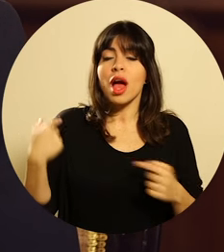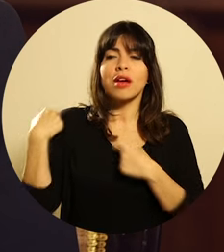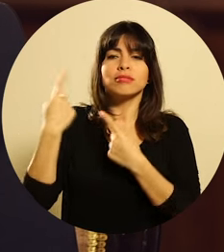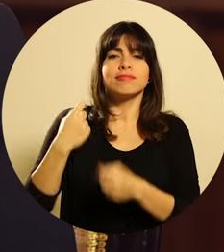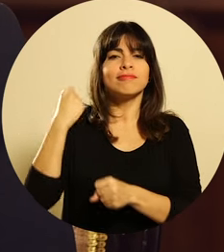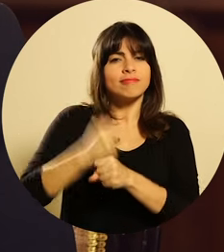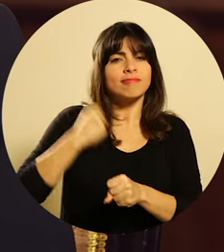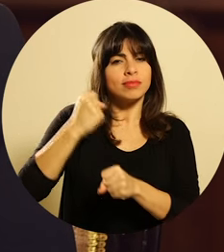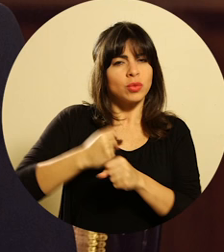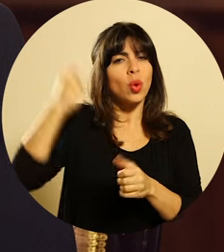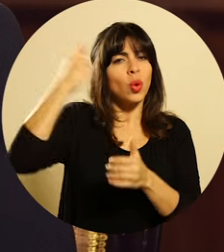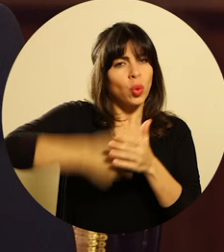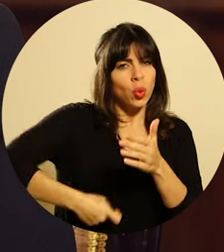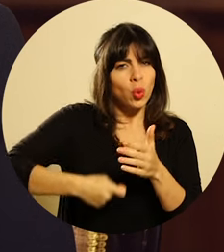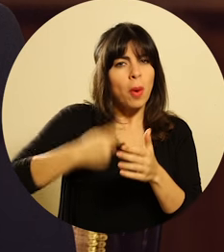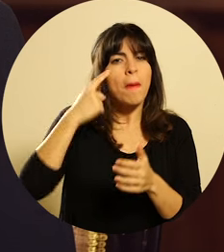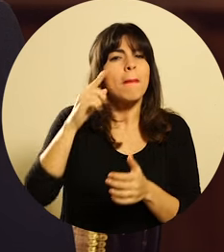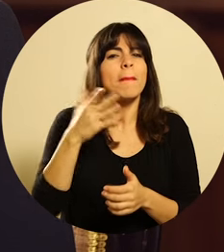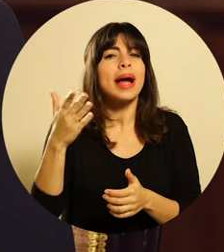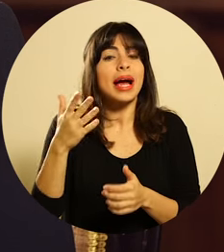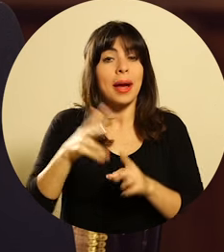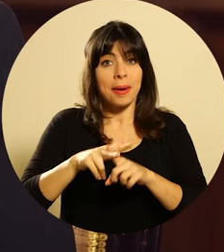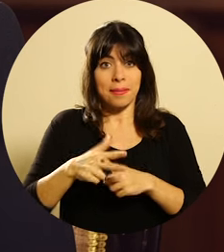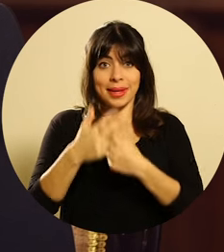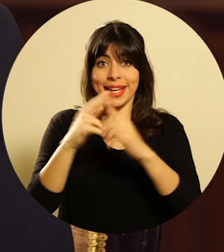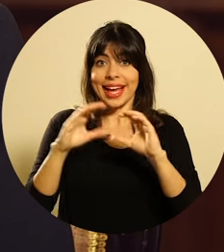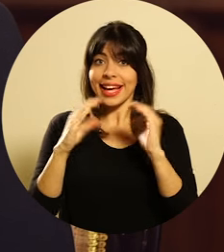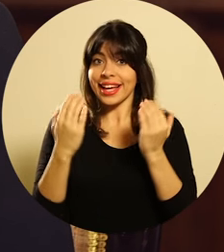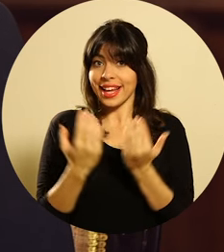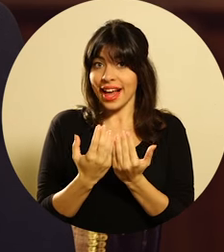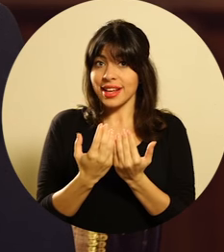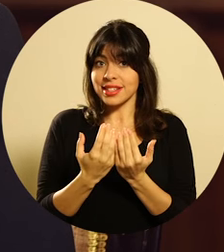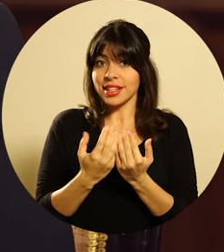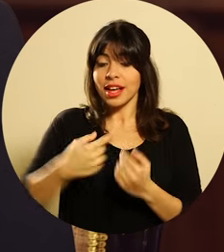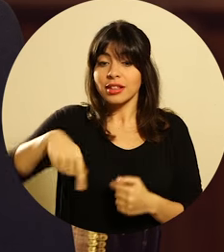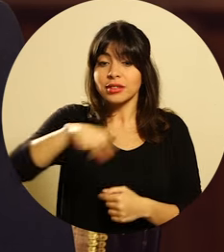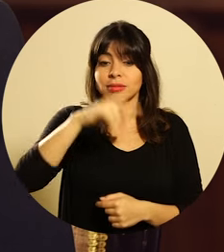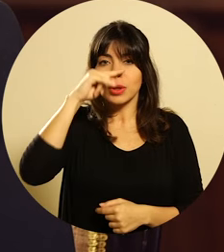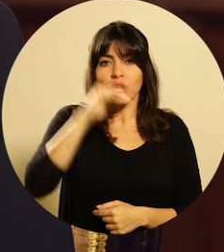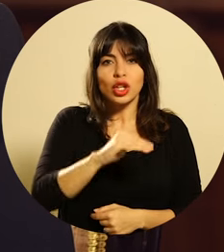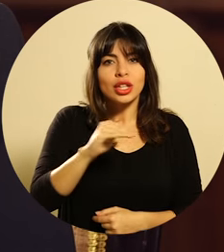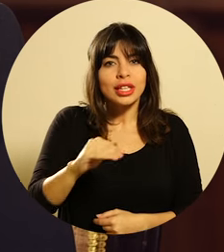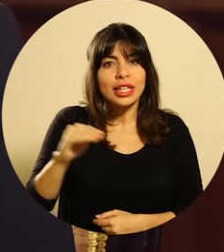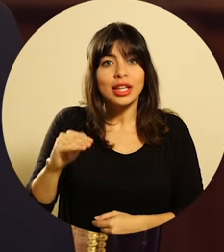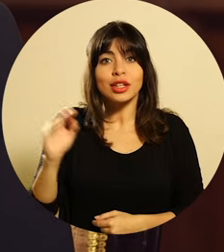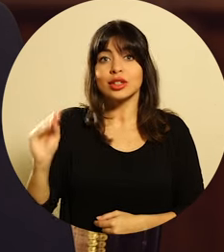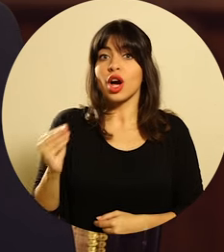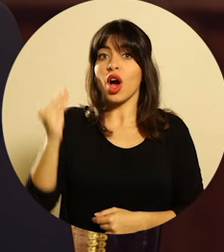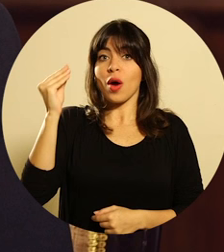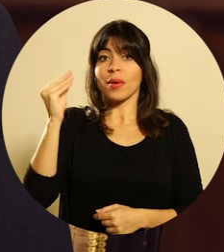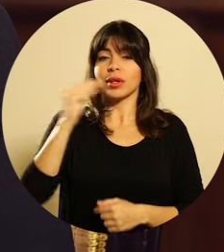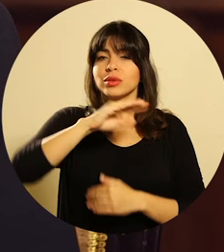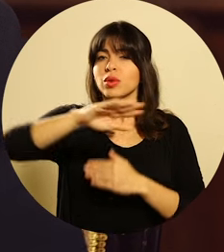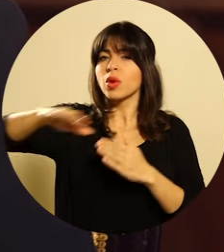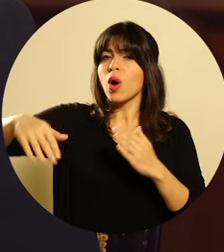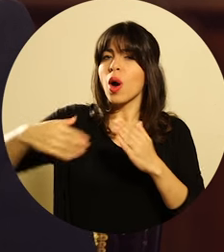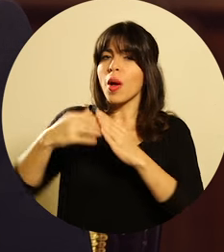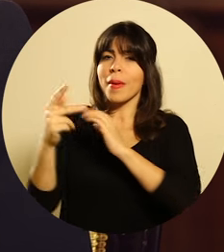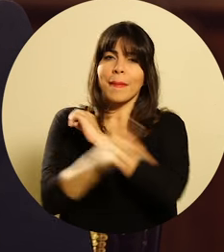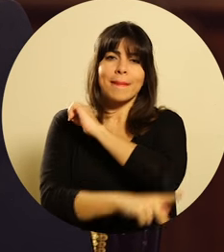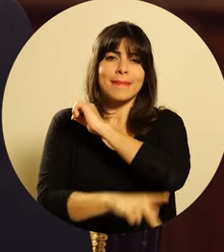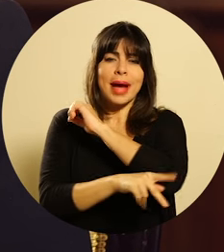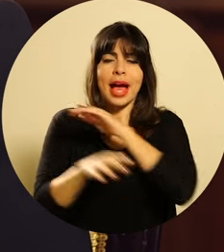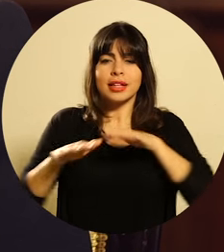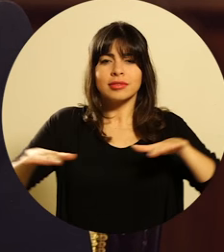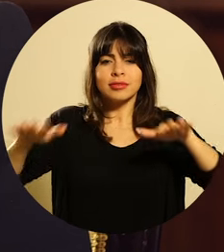Pública hemos trabajado fuertemente para que en el inicio de las clases nuestros niños, niñas y jóvenes de todo el